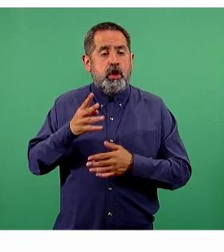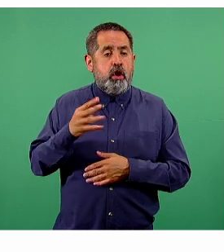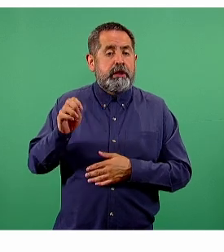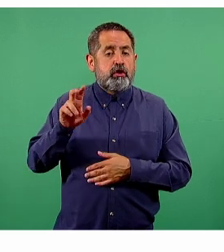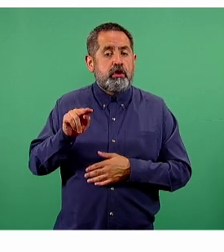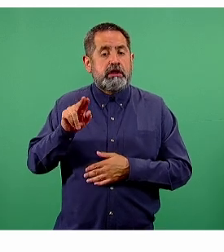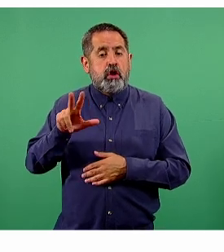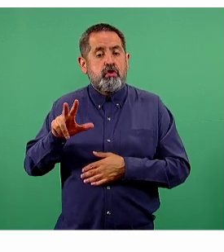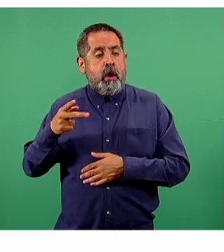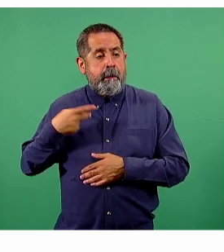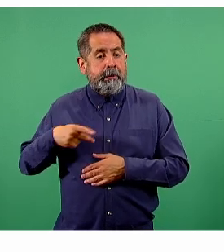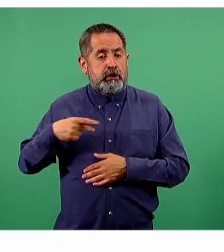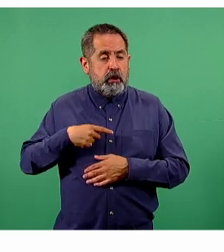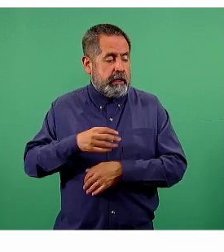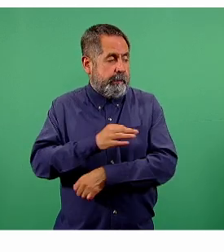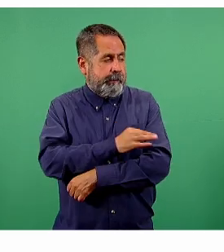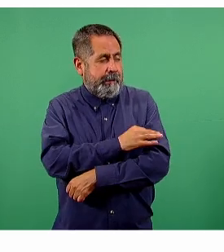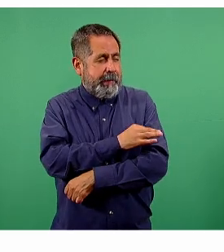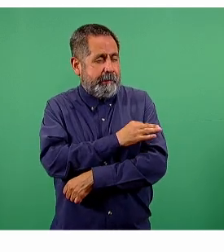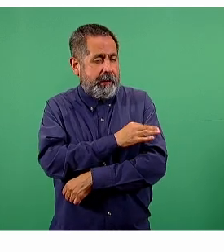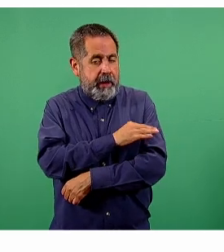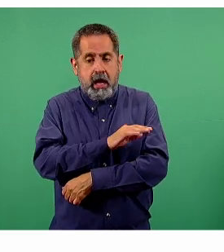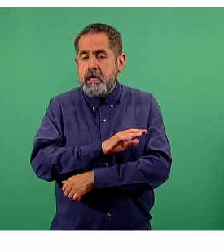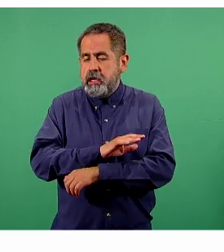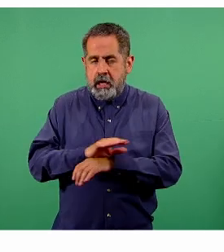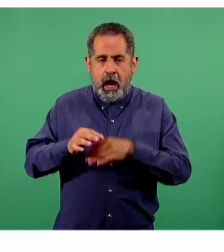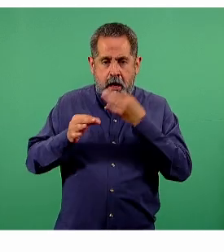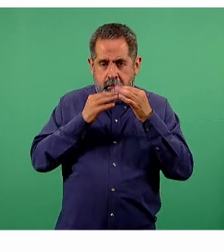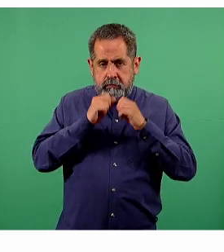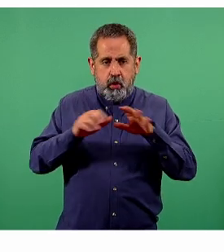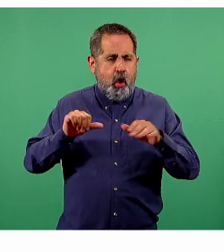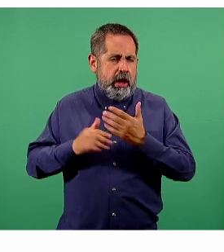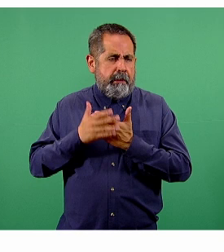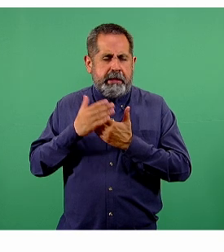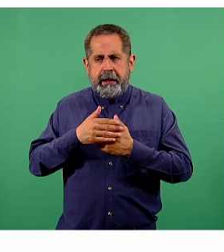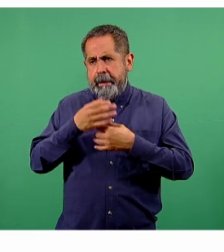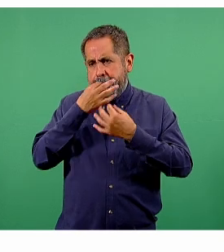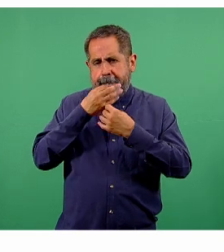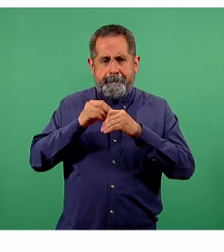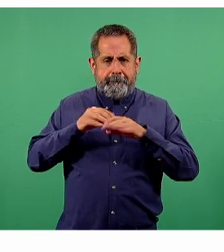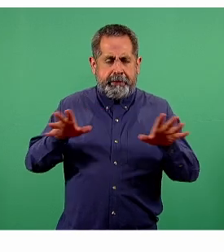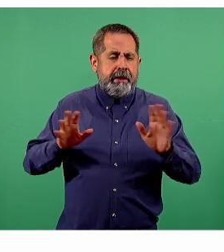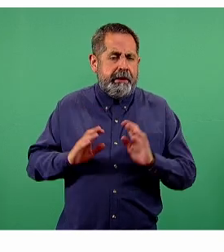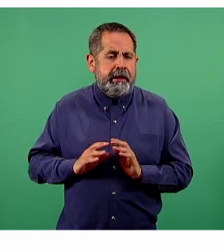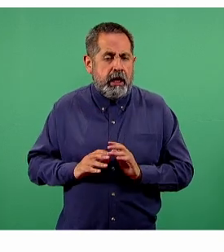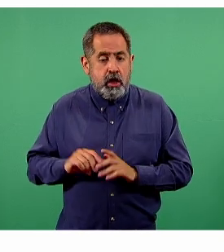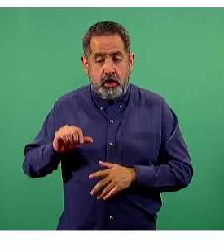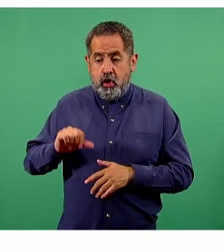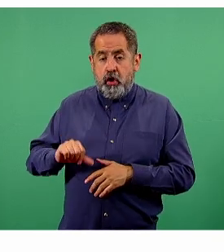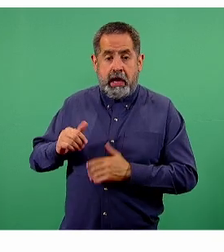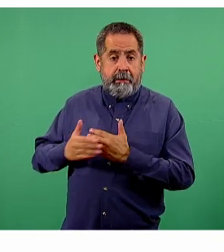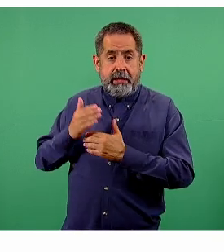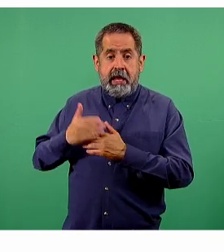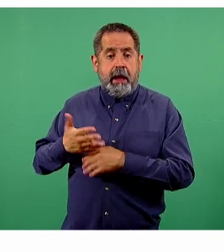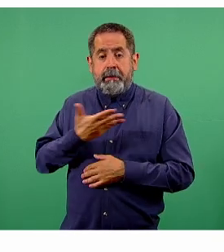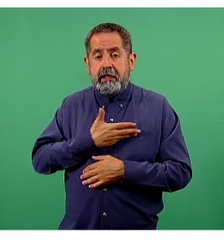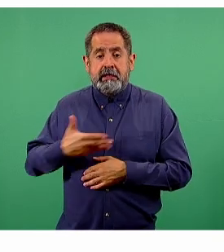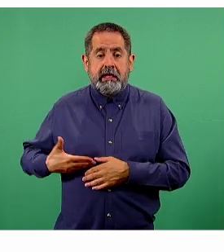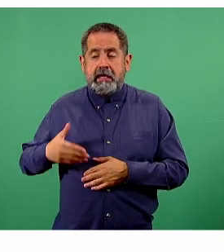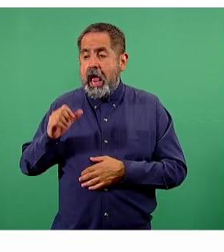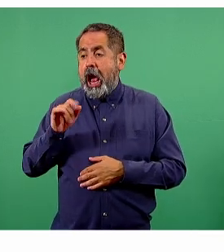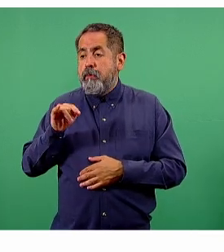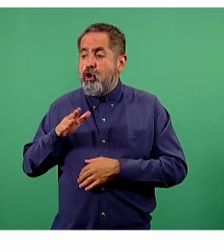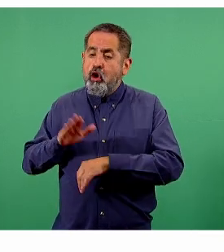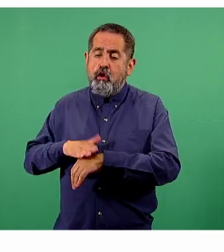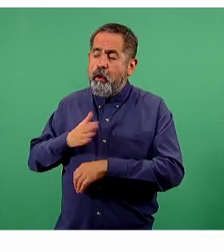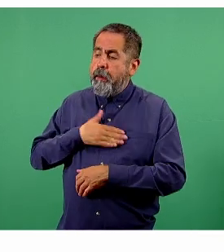292.988 personas. Estos datos ya los expusimos públicamente esta mañana cuando tuve la oportunidad de que el presidente López Obrador me